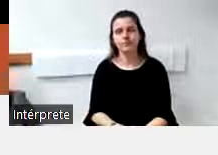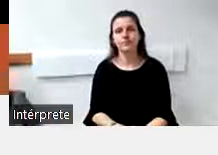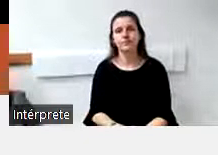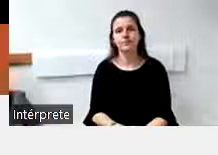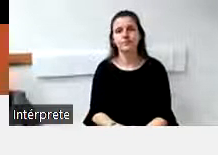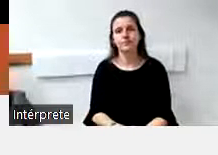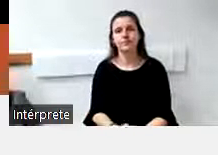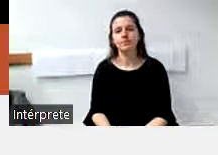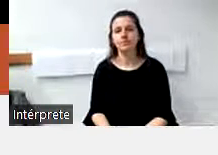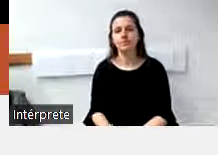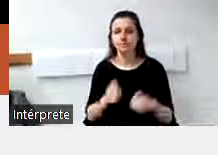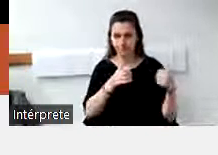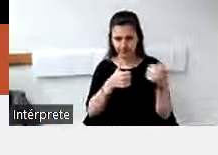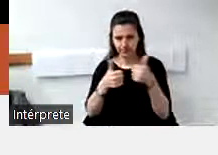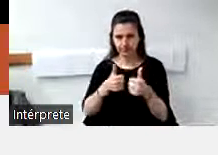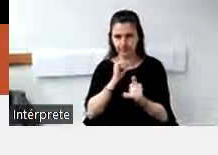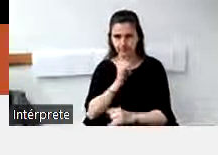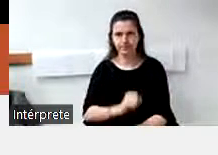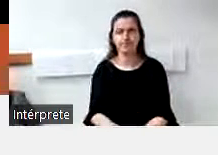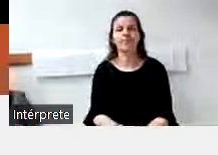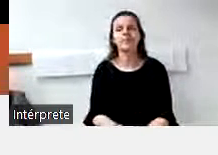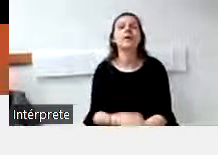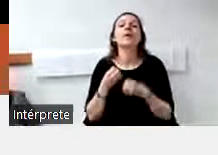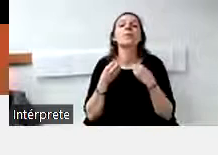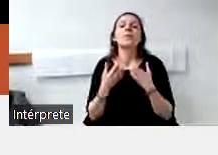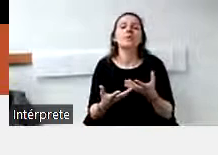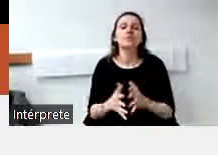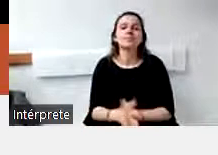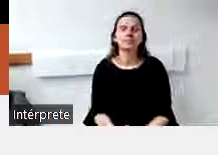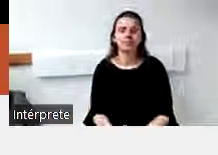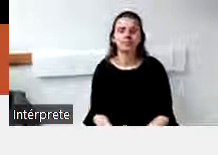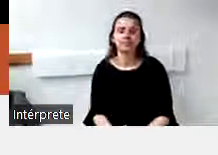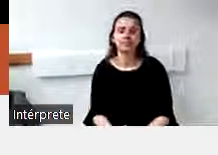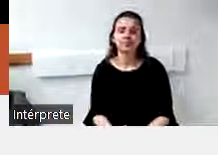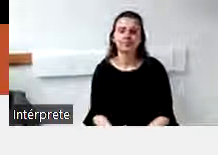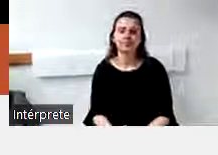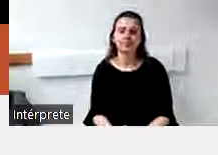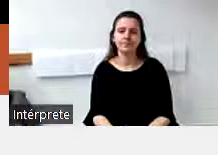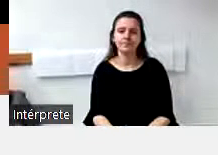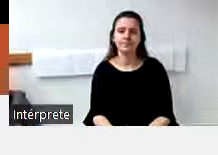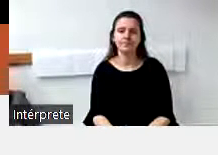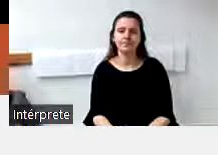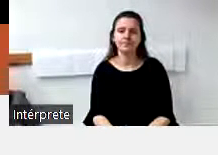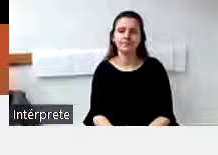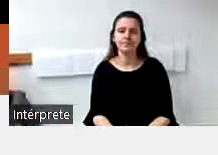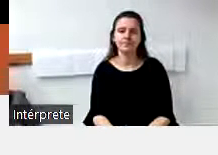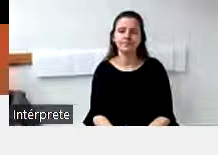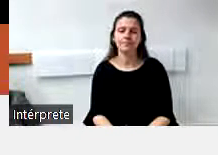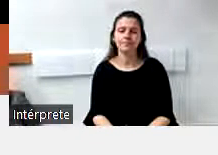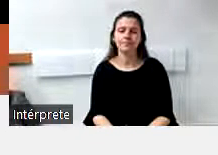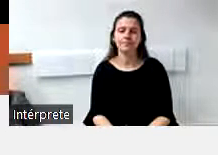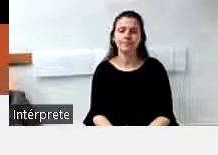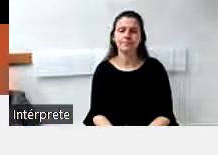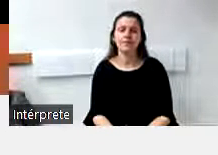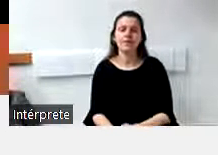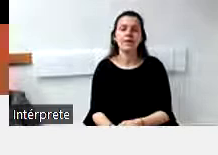Sí, bien. Sí, bien. Juan. Bueno, en fin. La cuestión desde UFPA, del Fondo de Población, que